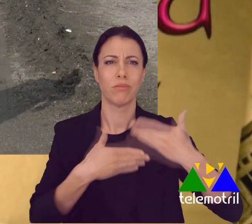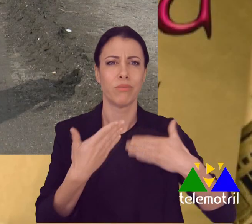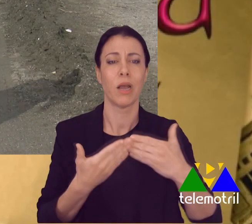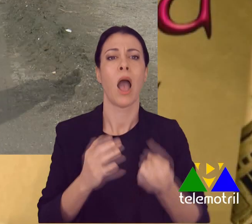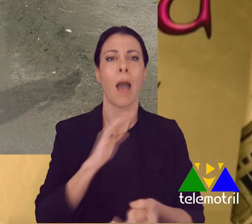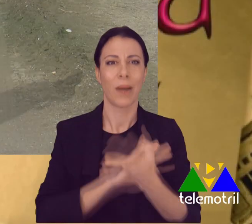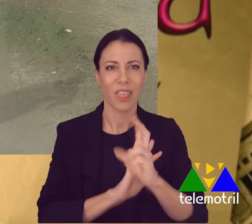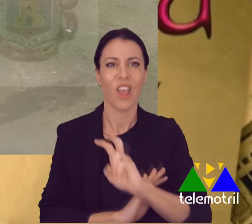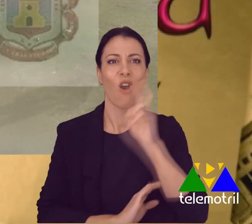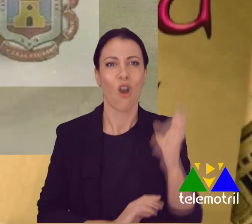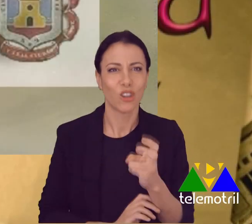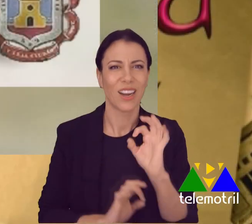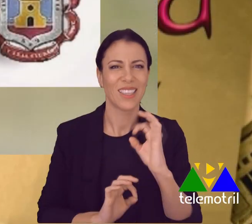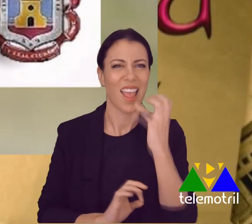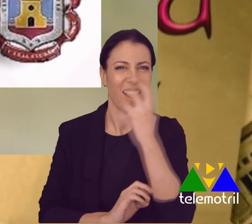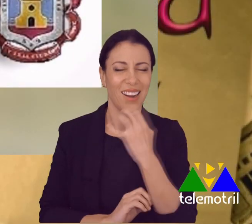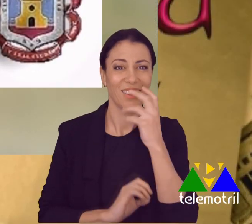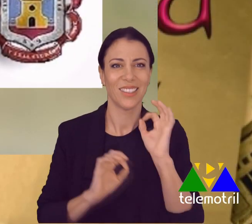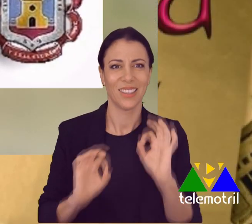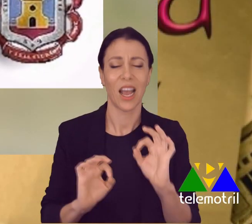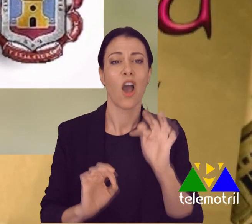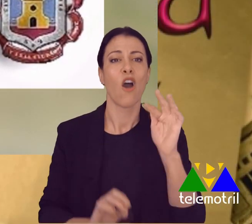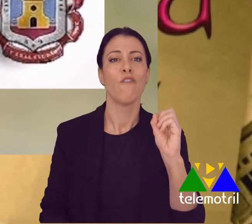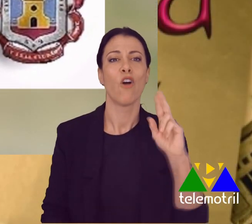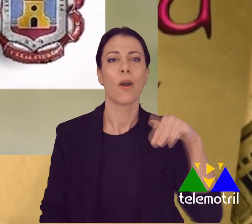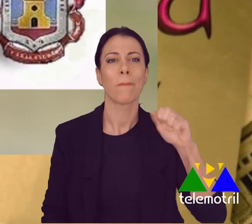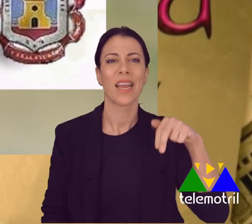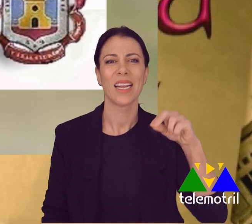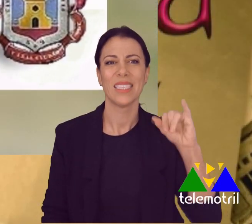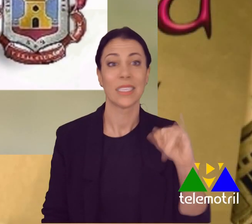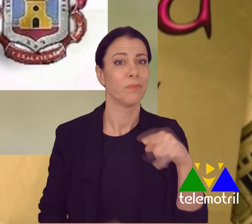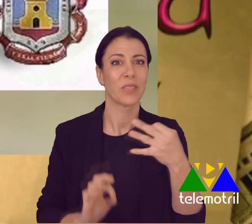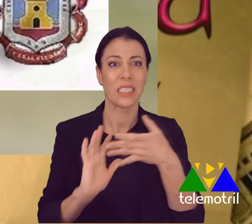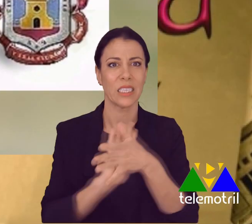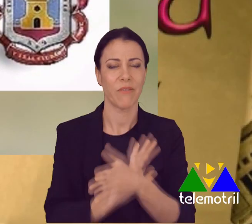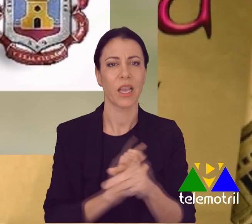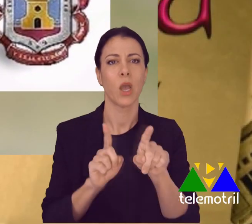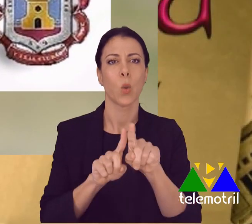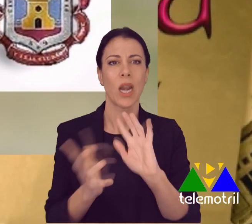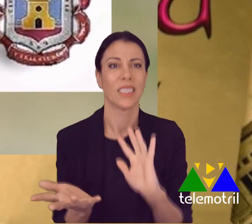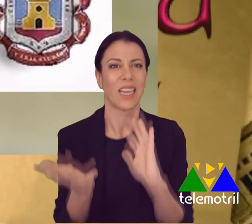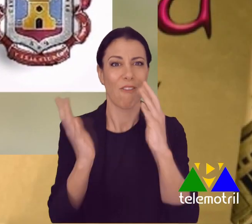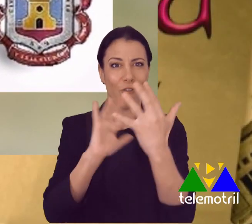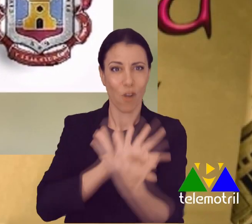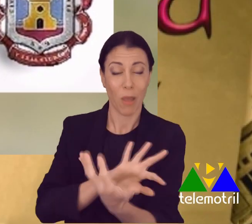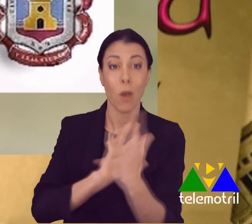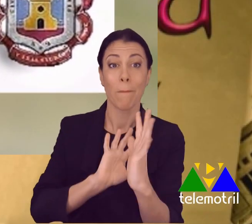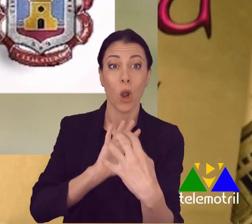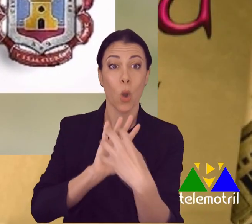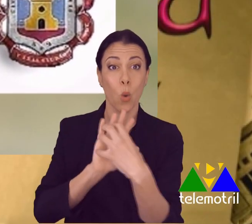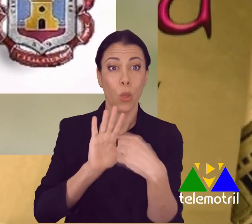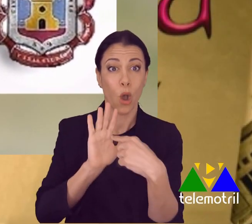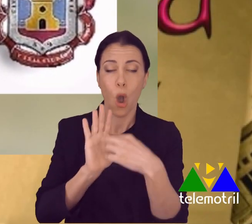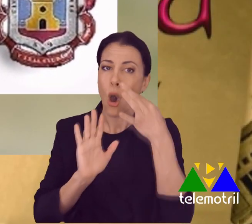leyenda, Ceci Formensi, que hace una deformación. Y bueno, pero ese escudo original